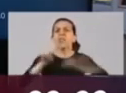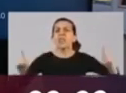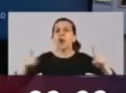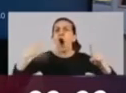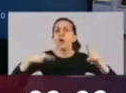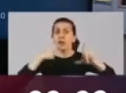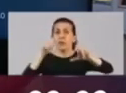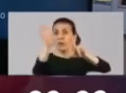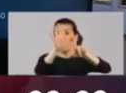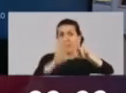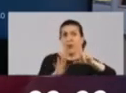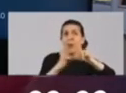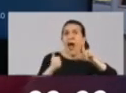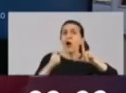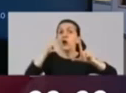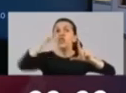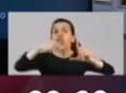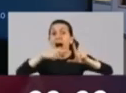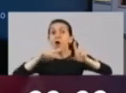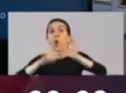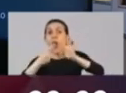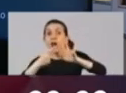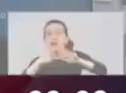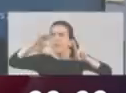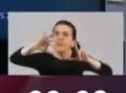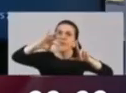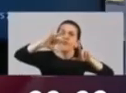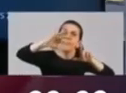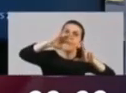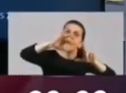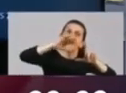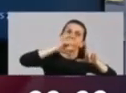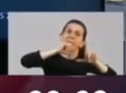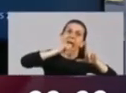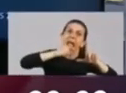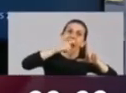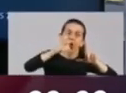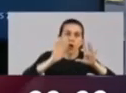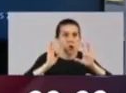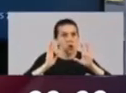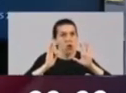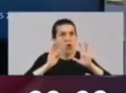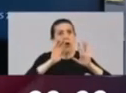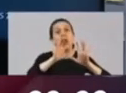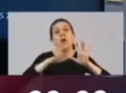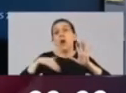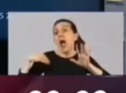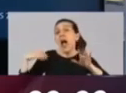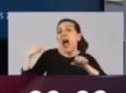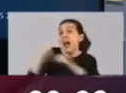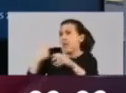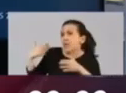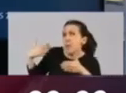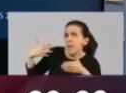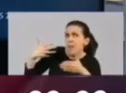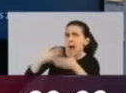y que solamente había focos en el Chaco, en Buenos Aires, en Río Negro. ¿Cómo llegamos al día de hoy?